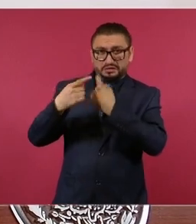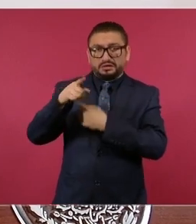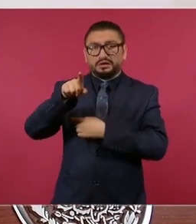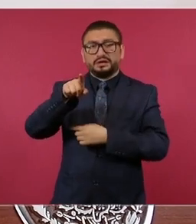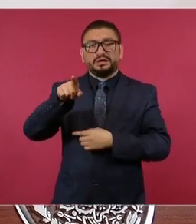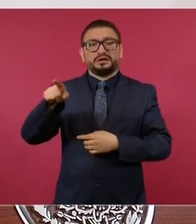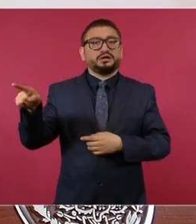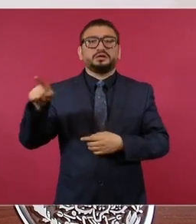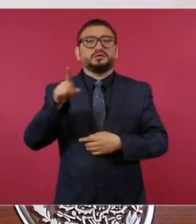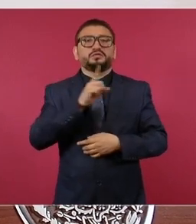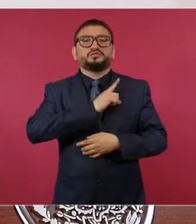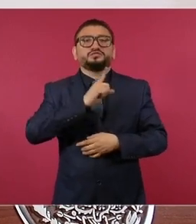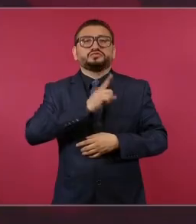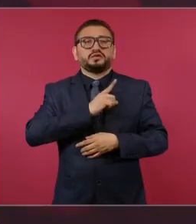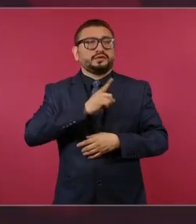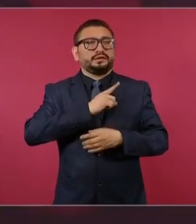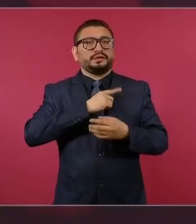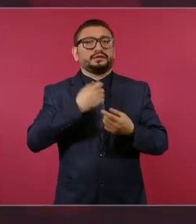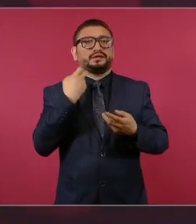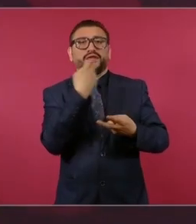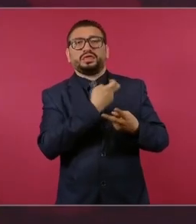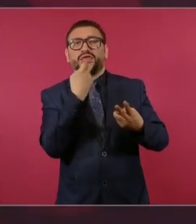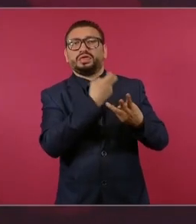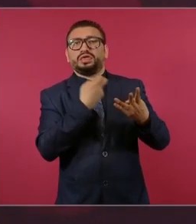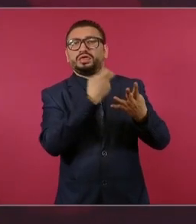en nuestros promotores,